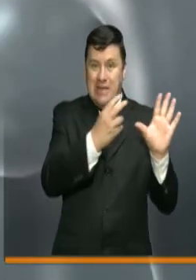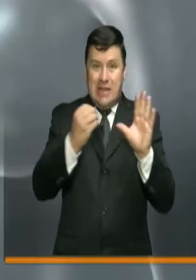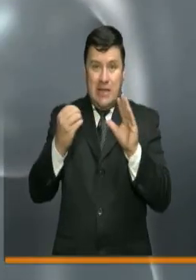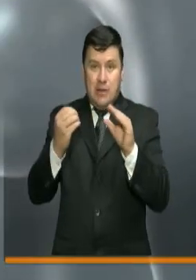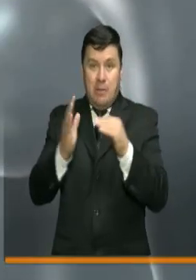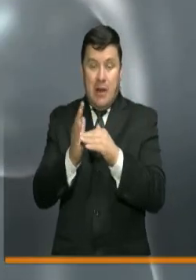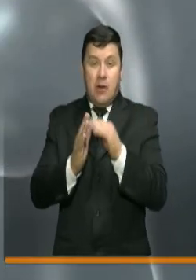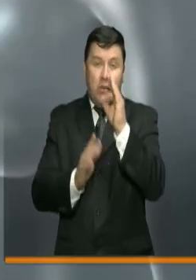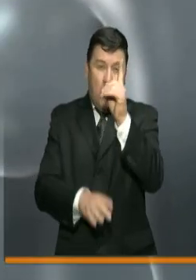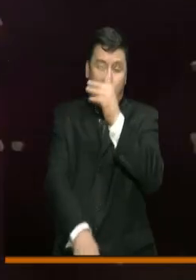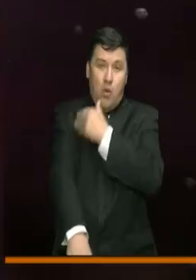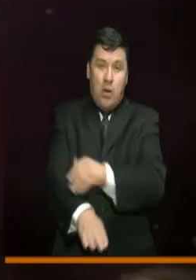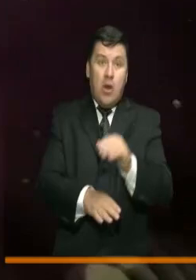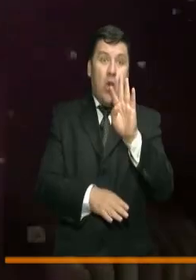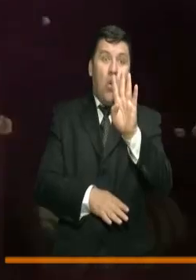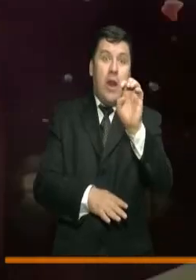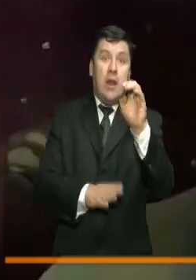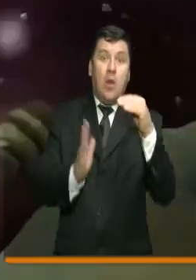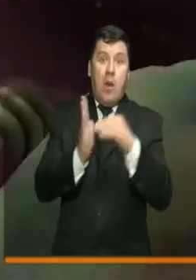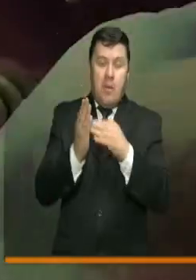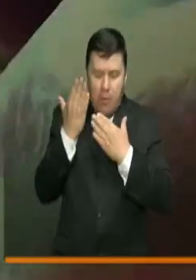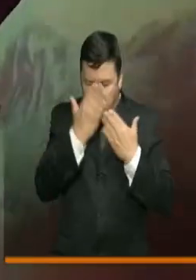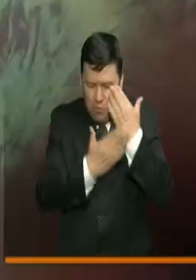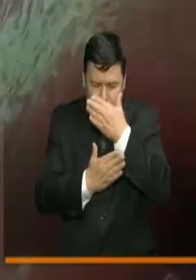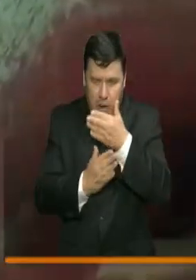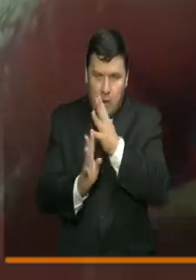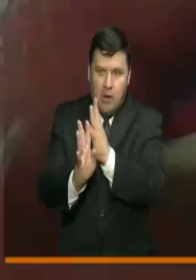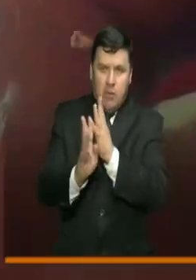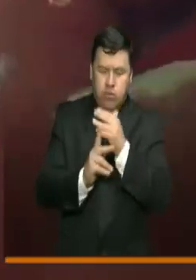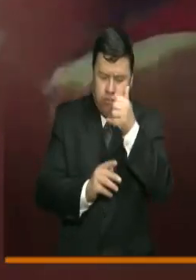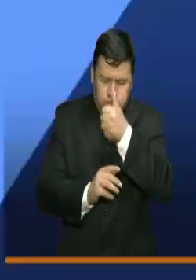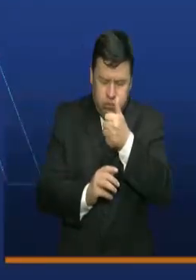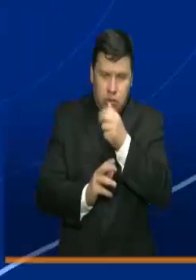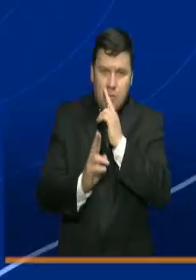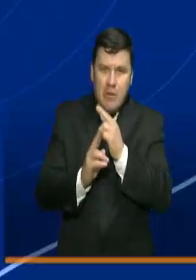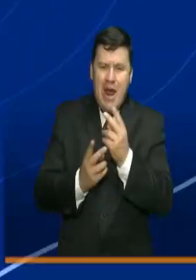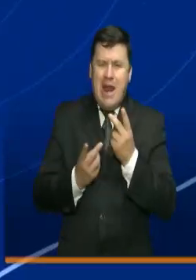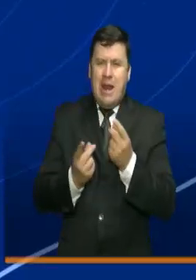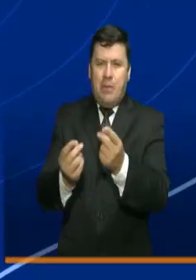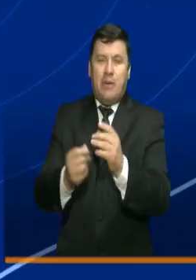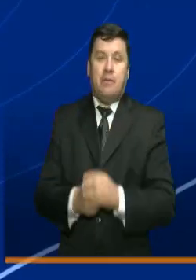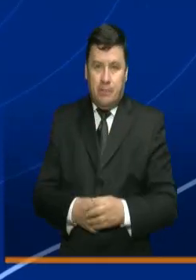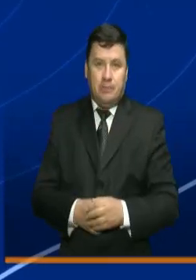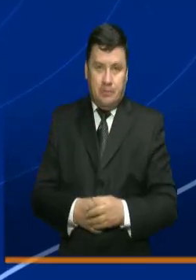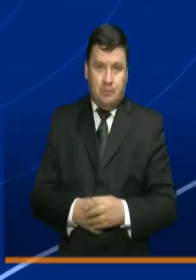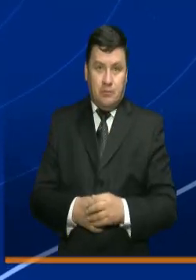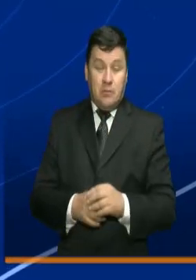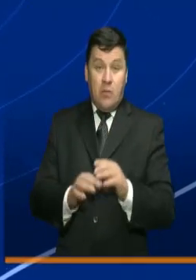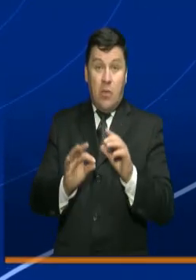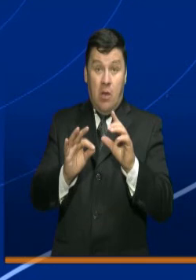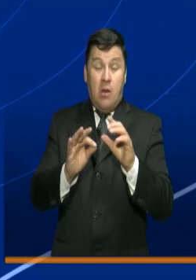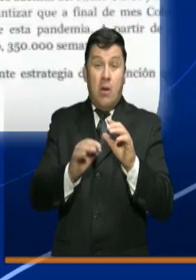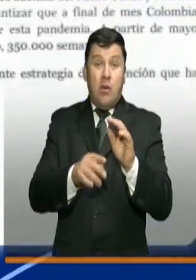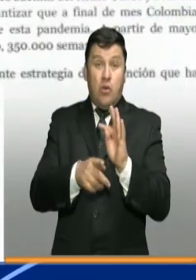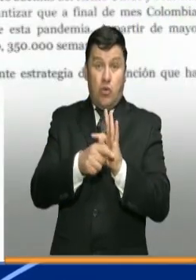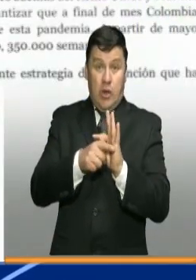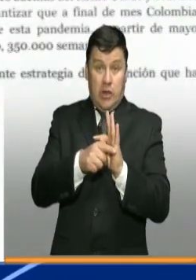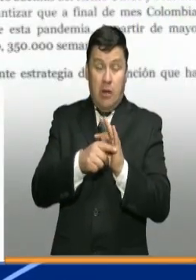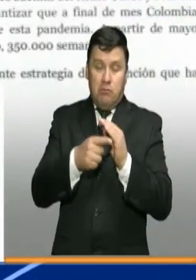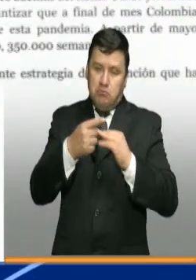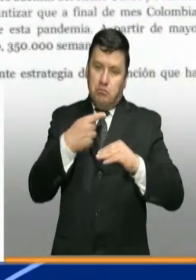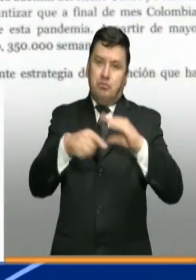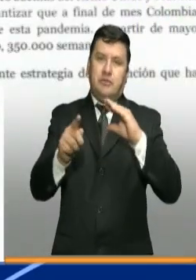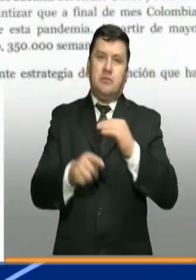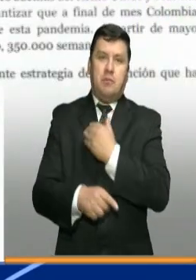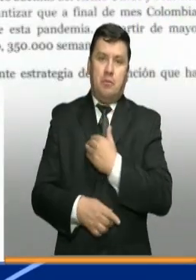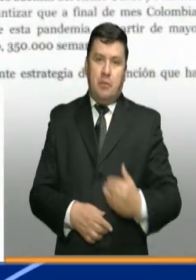a 1.049.000 pruebas para detectar COVID-19. A través de su cuenta en Twitter, el presidente Iván Duque